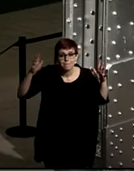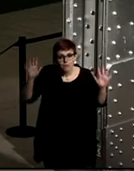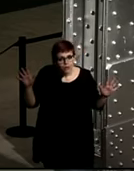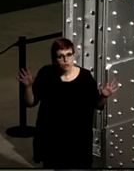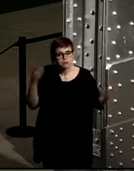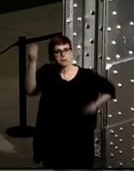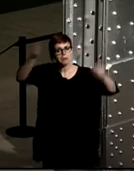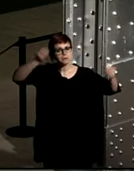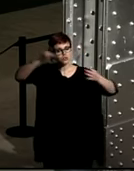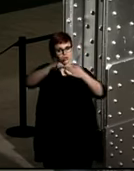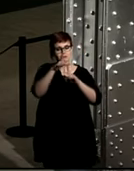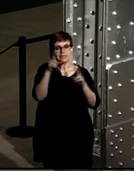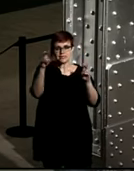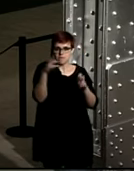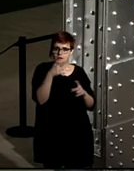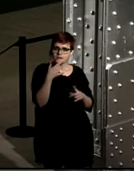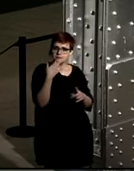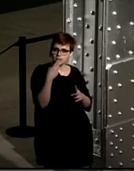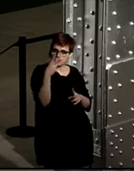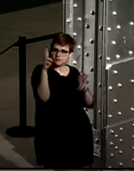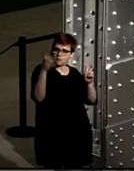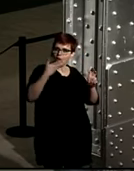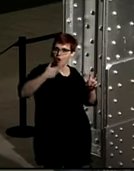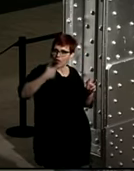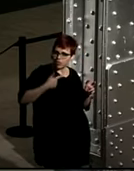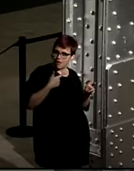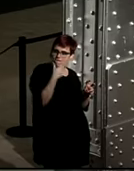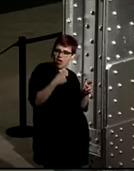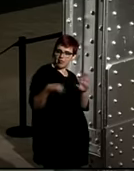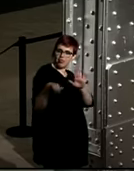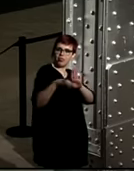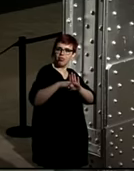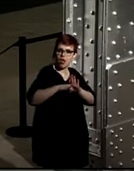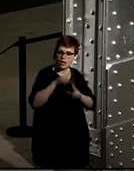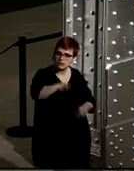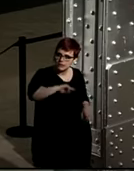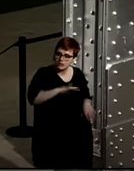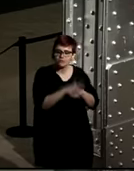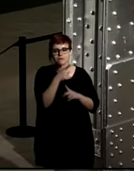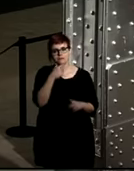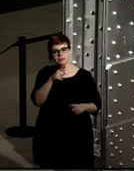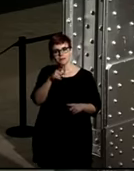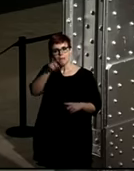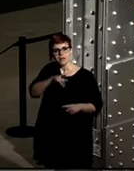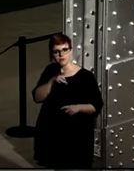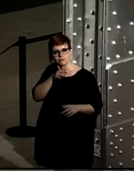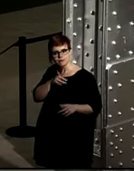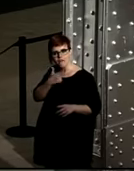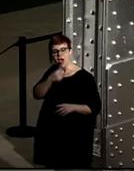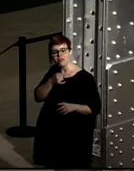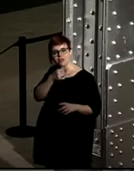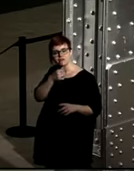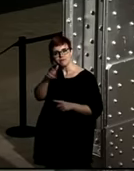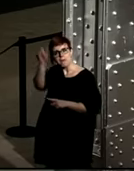que ahí, de esa proximidad, hace que luego el que lo ve también no solo se ría en el caso de la comedia, sino que se sienta un poco interpelado, se sienta un